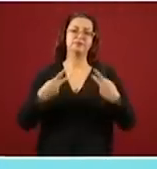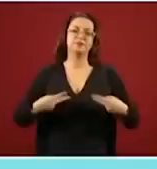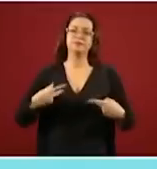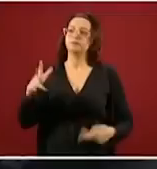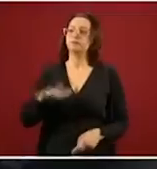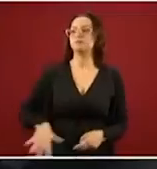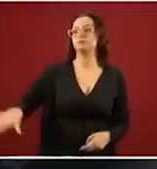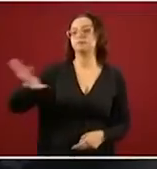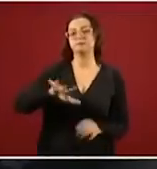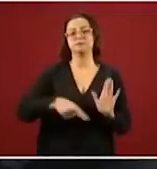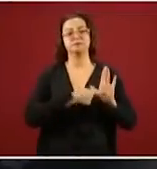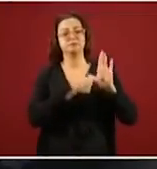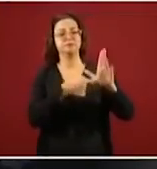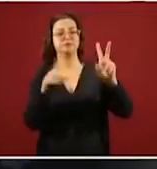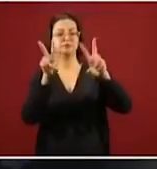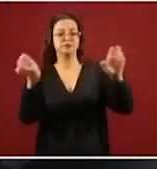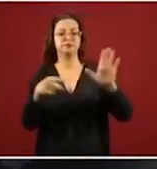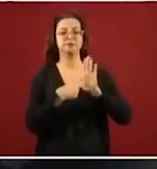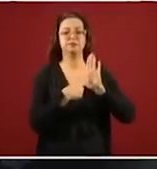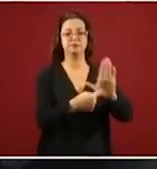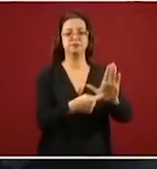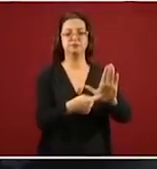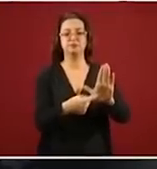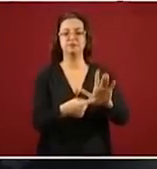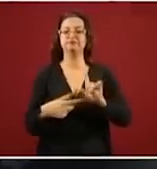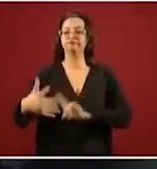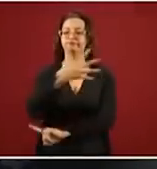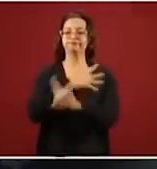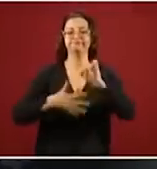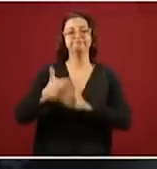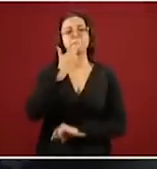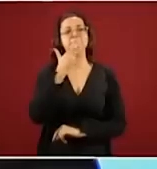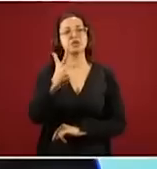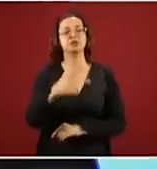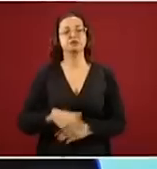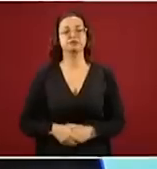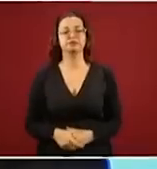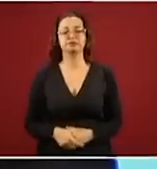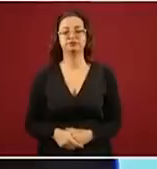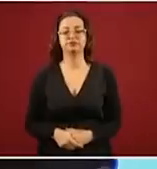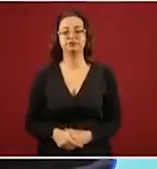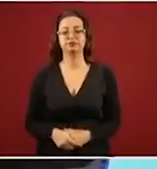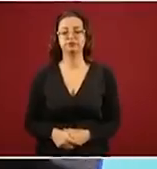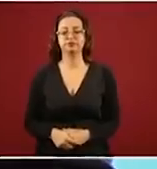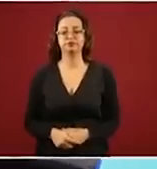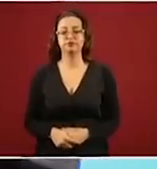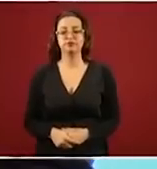y conseguir esto una sociedad mejor entonces